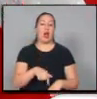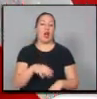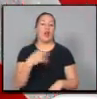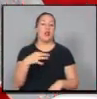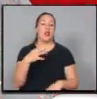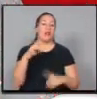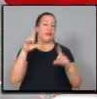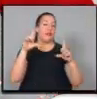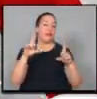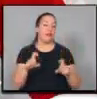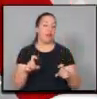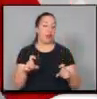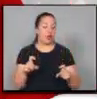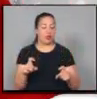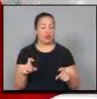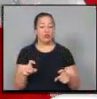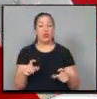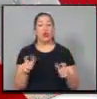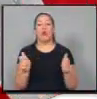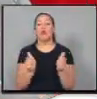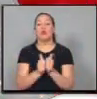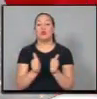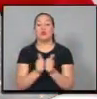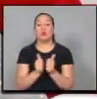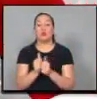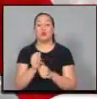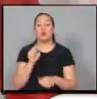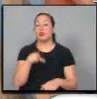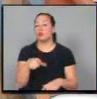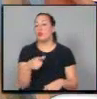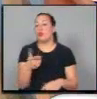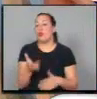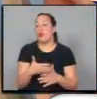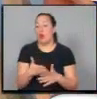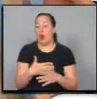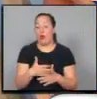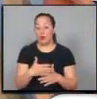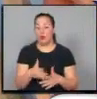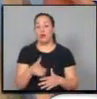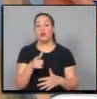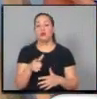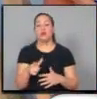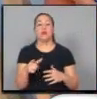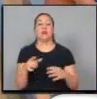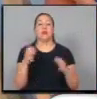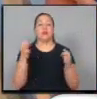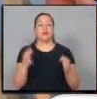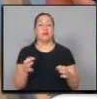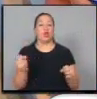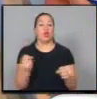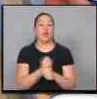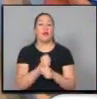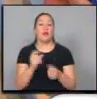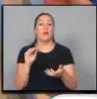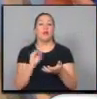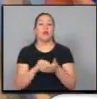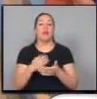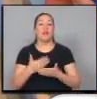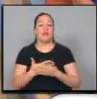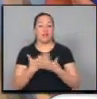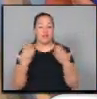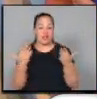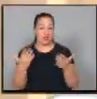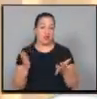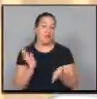foto con tu chico en las redes sociales. Ella publica esta foto y pone feliz. Eso es